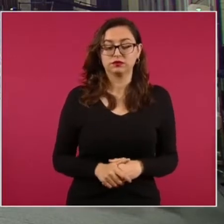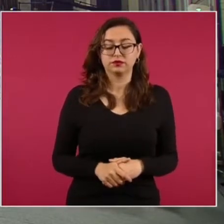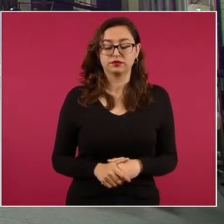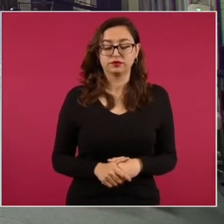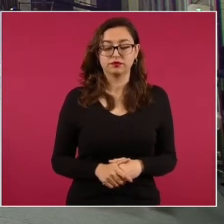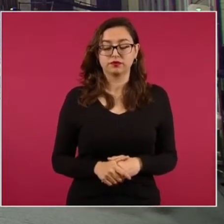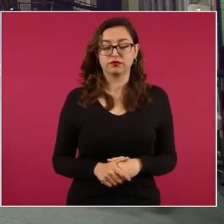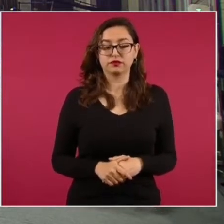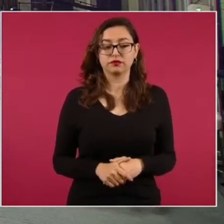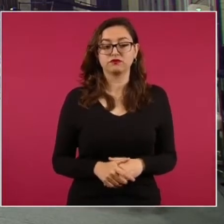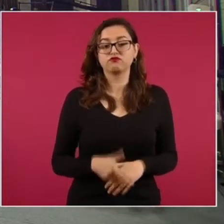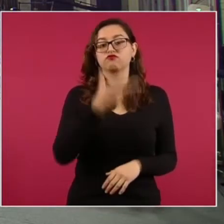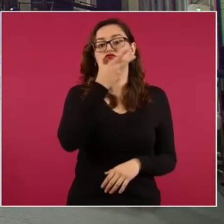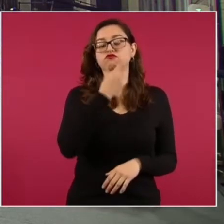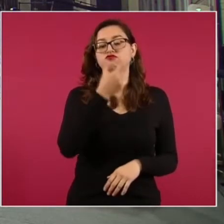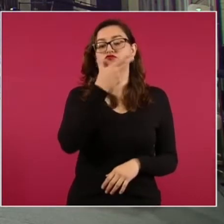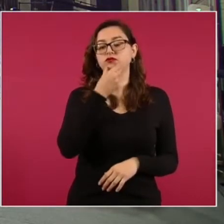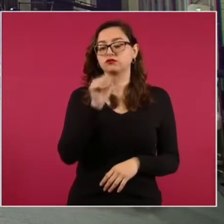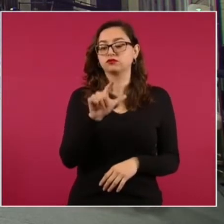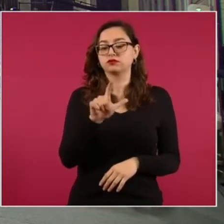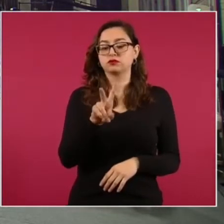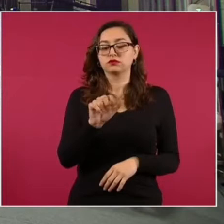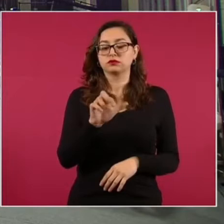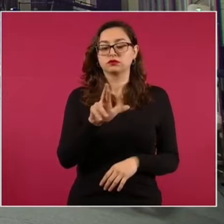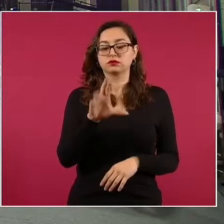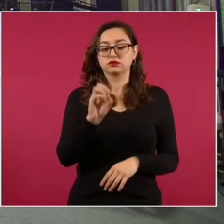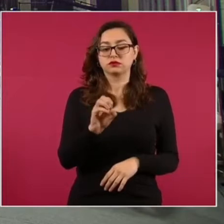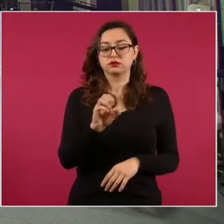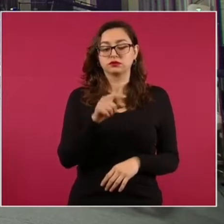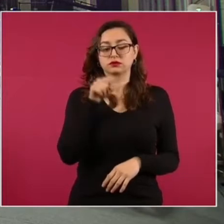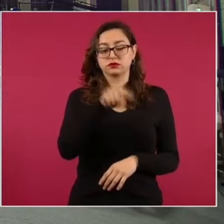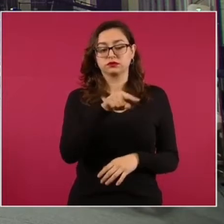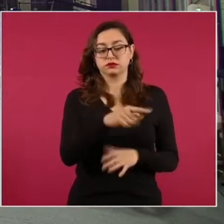Álvaro Bustillos, presidente de la Unión Ganadera